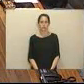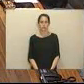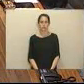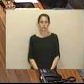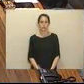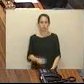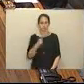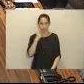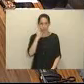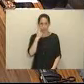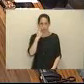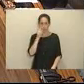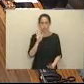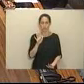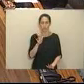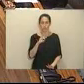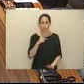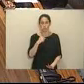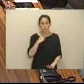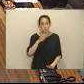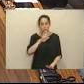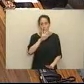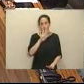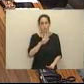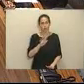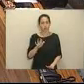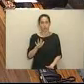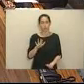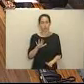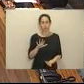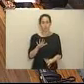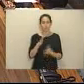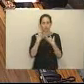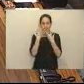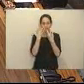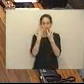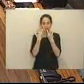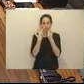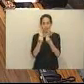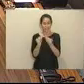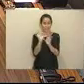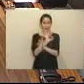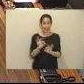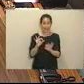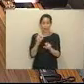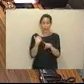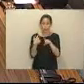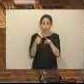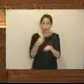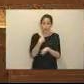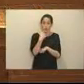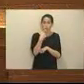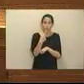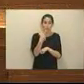Yo creo que no he entendido nada o casi nada de lo que le he dicho. Muy poco.